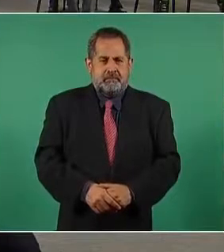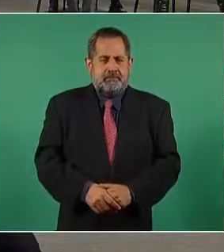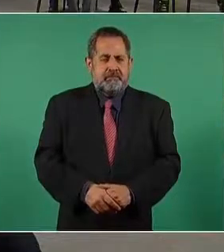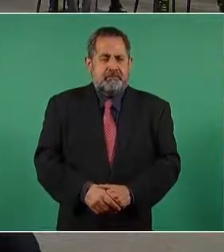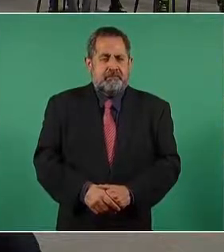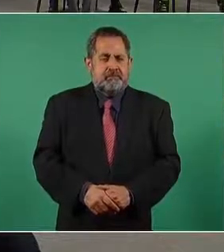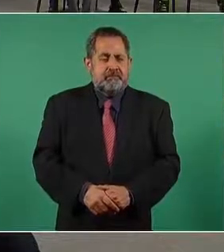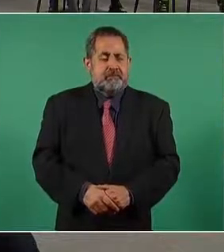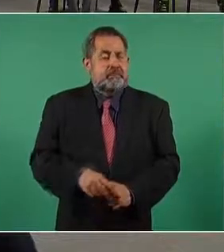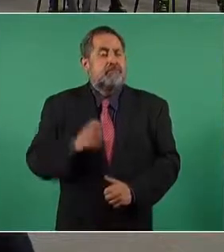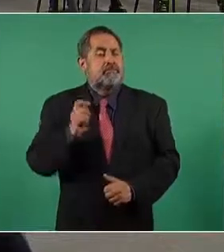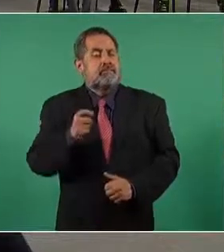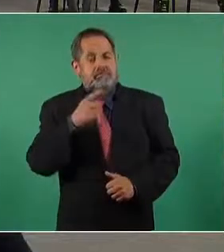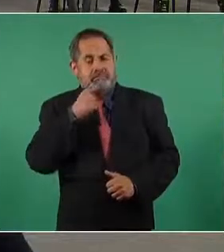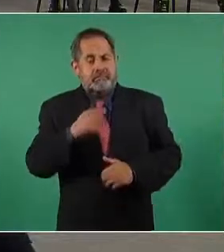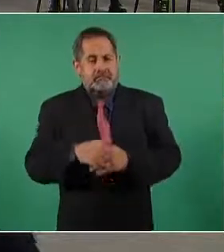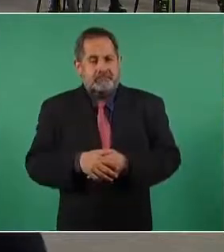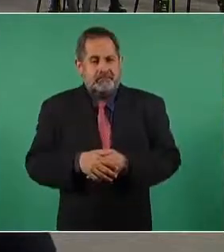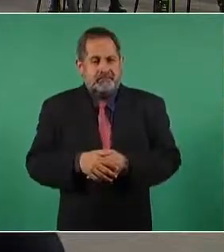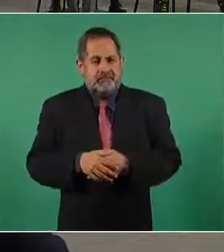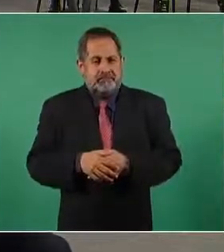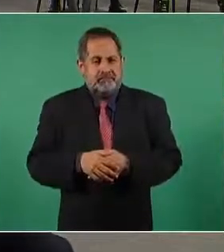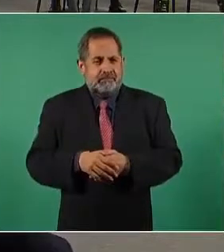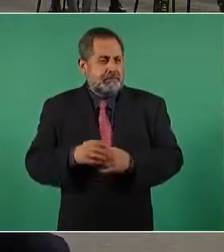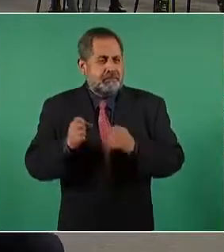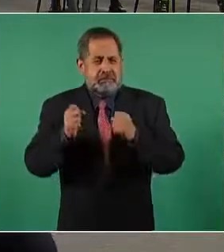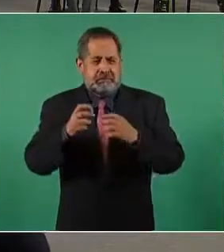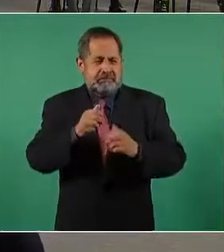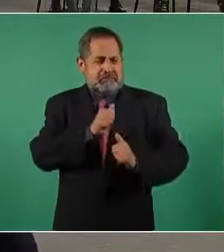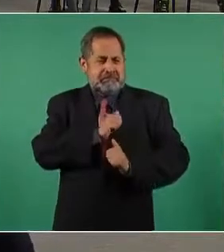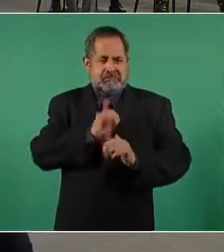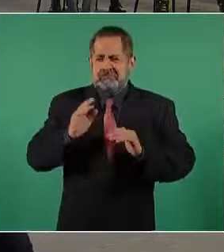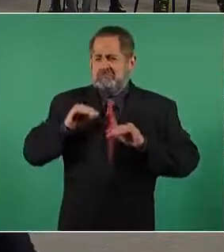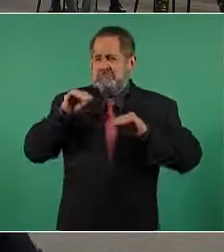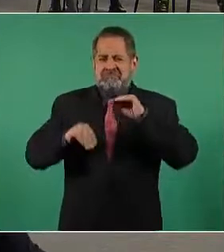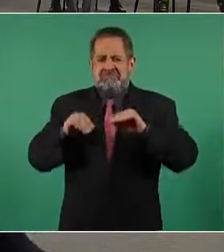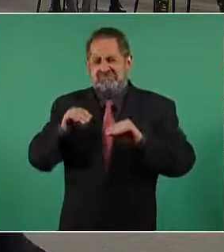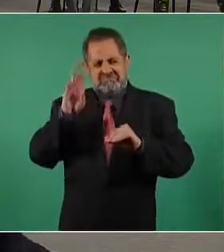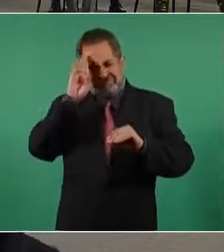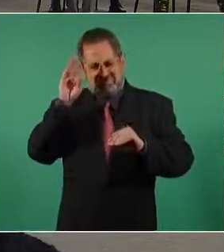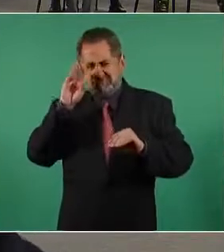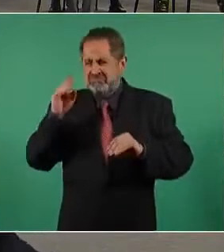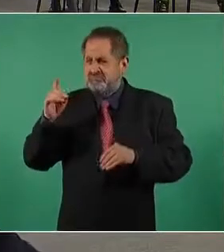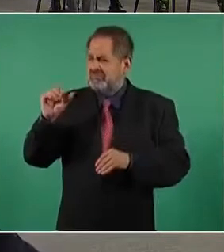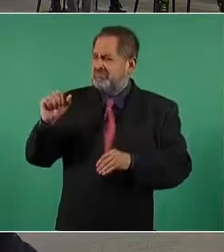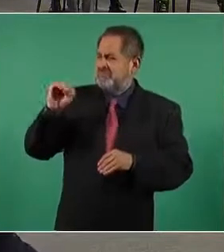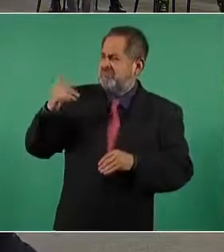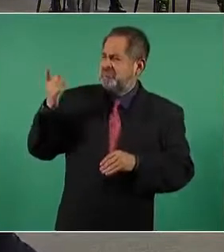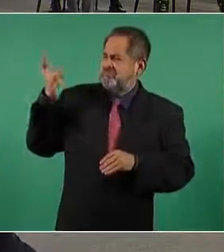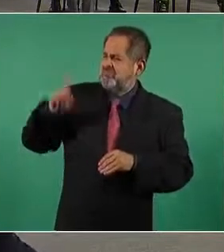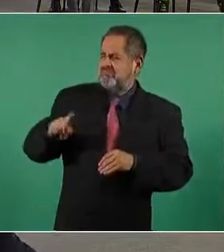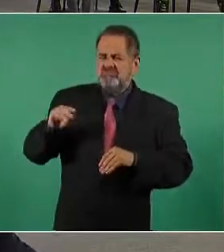militarización. No puedo con tanta militarización impuesta por AMLO.